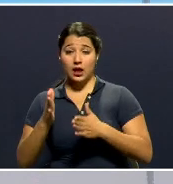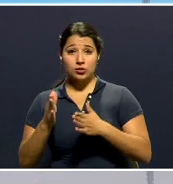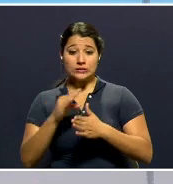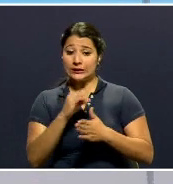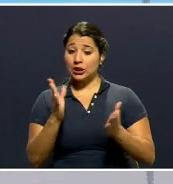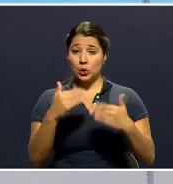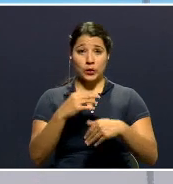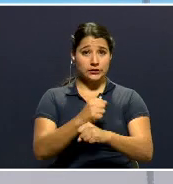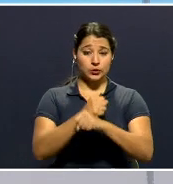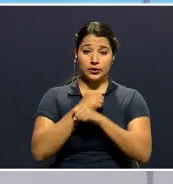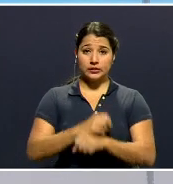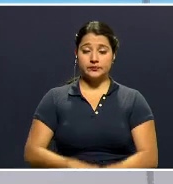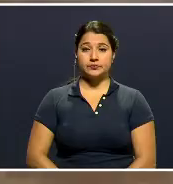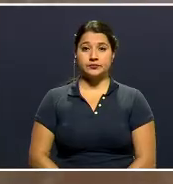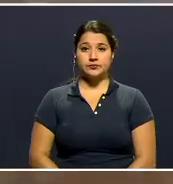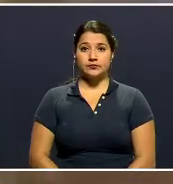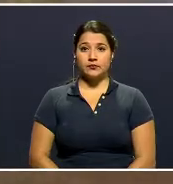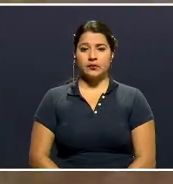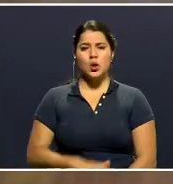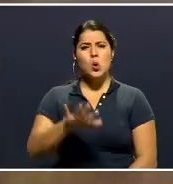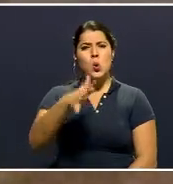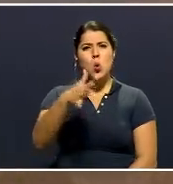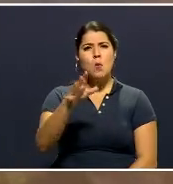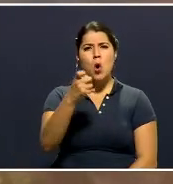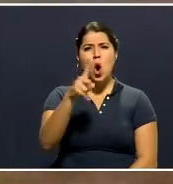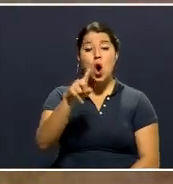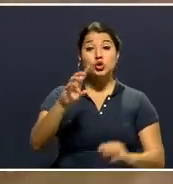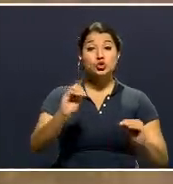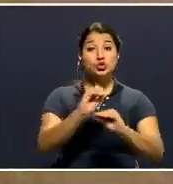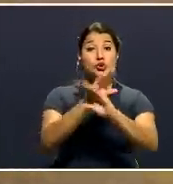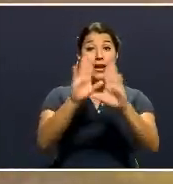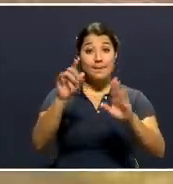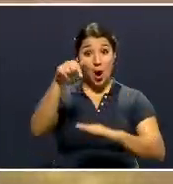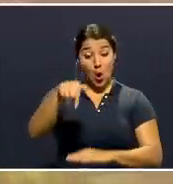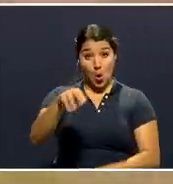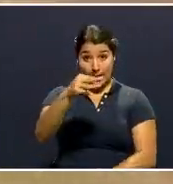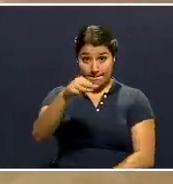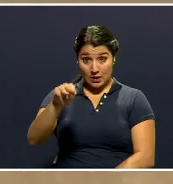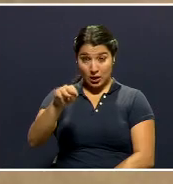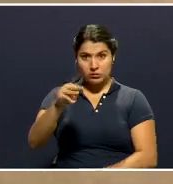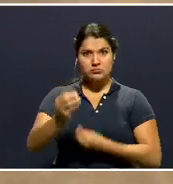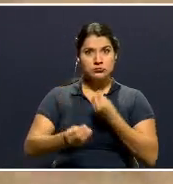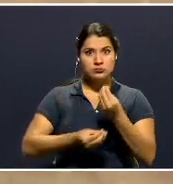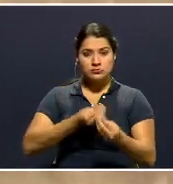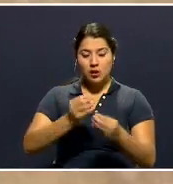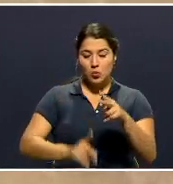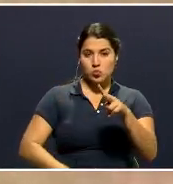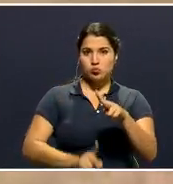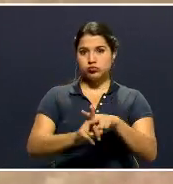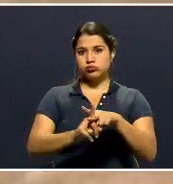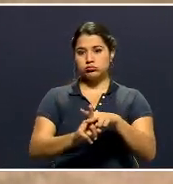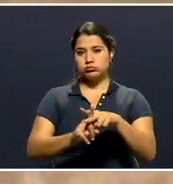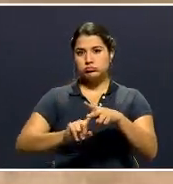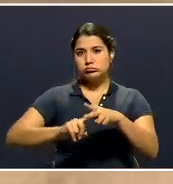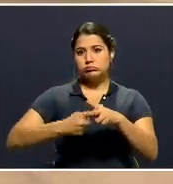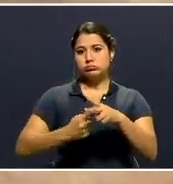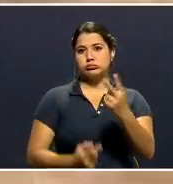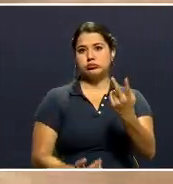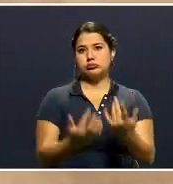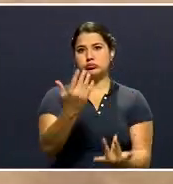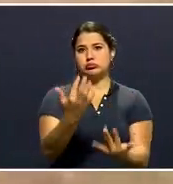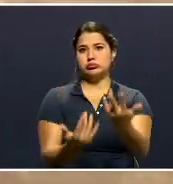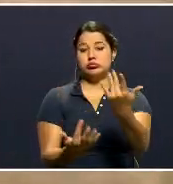lugar. A eso de las 11 de la mañana de este miércoles se desarrolló otro incendio en 3